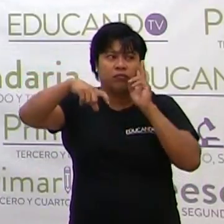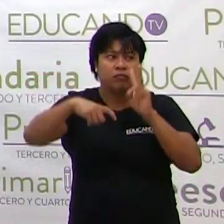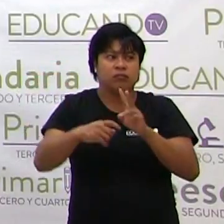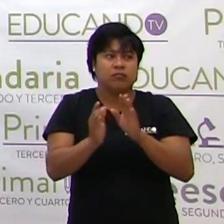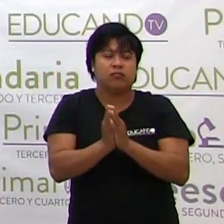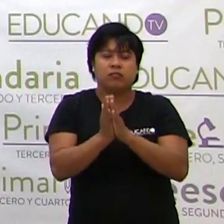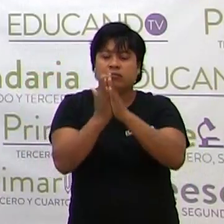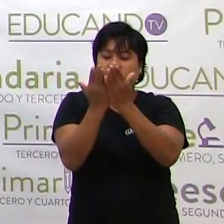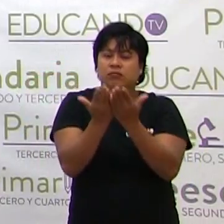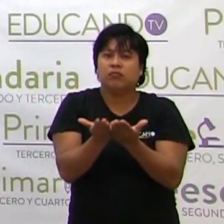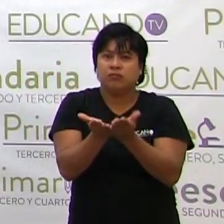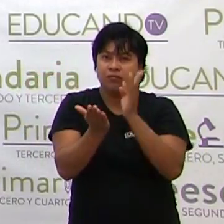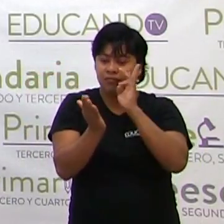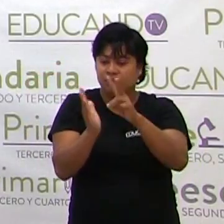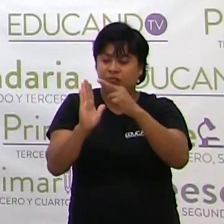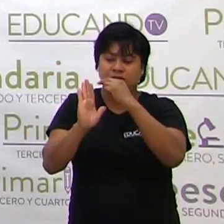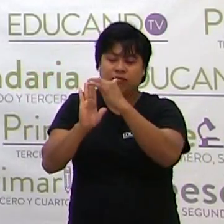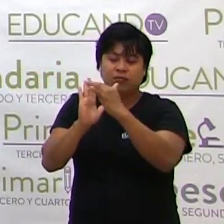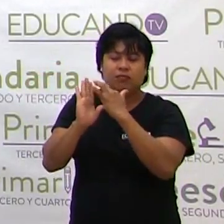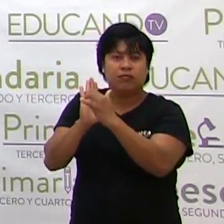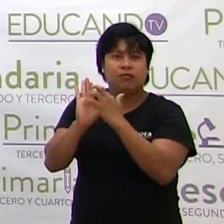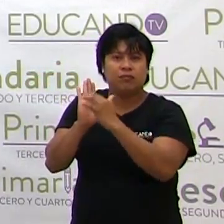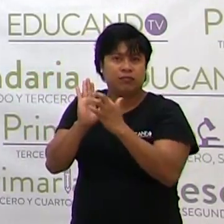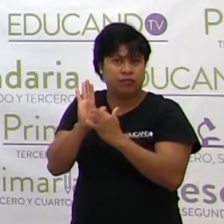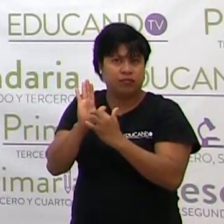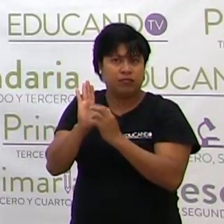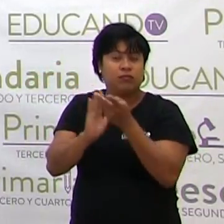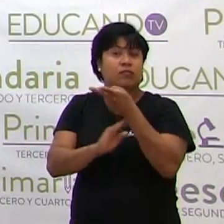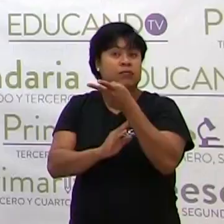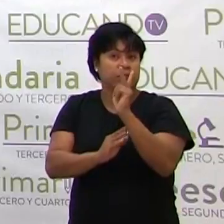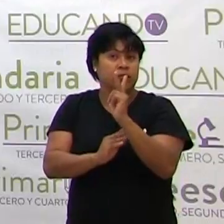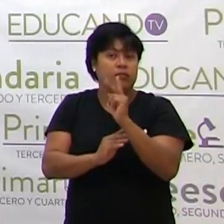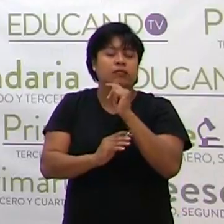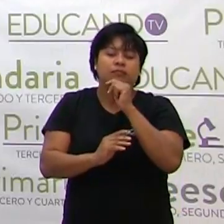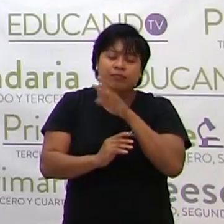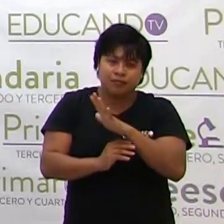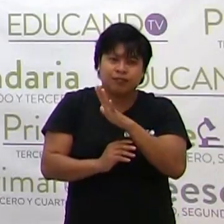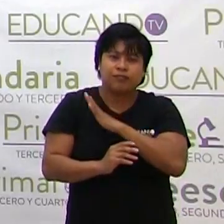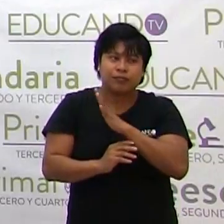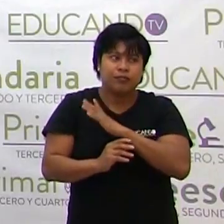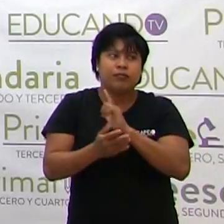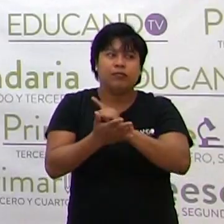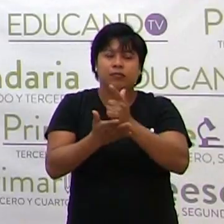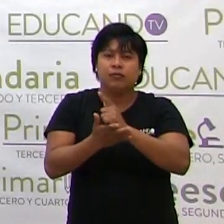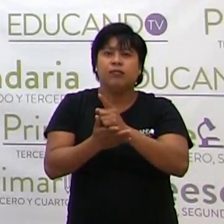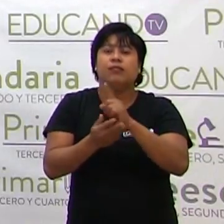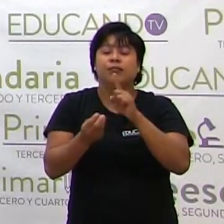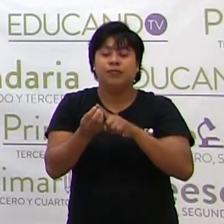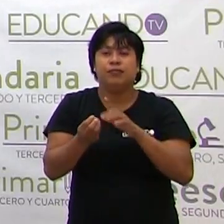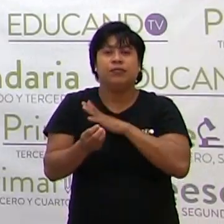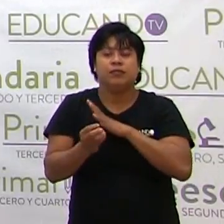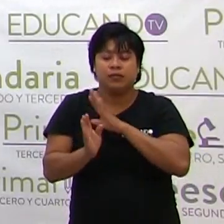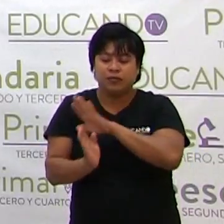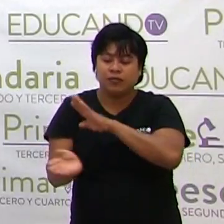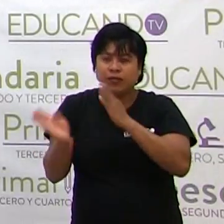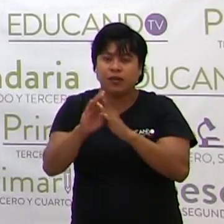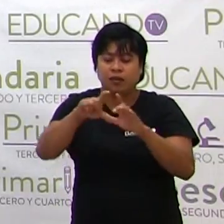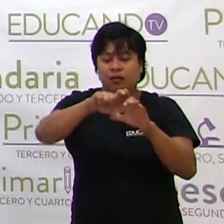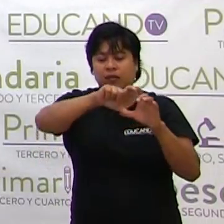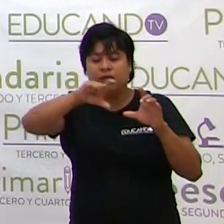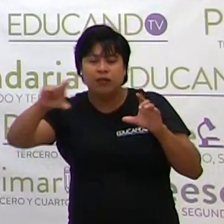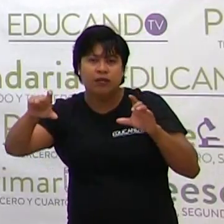la lectura va a ser de forma vertical. Pero también vamos a encontrar libros que son de forma